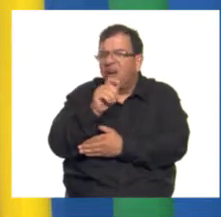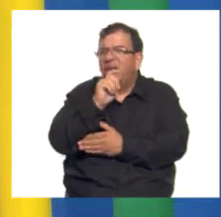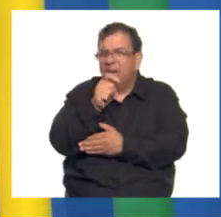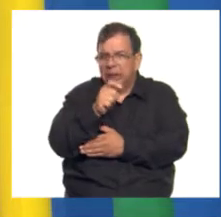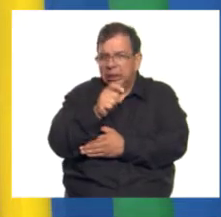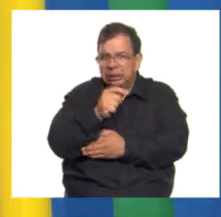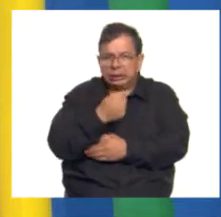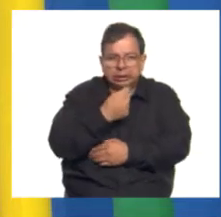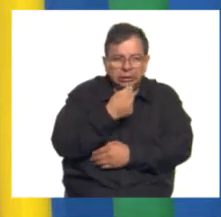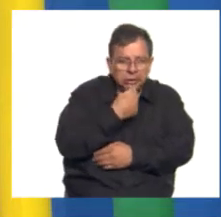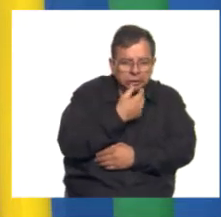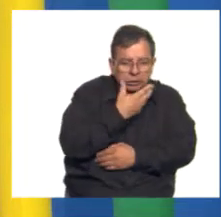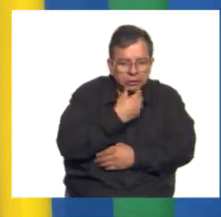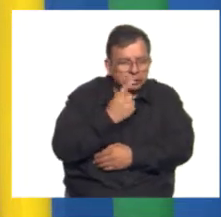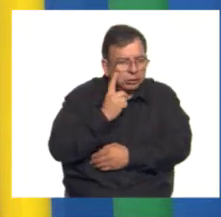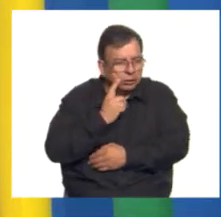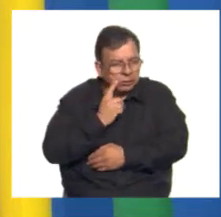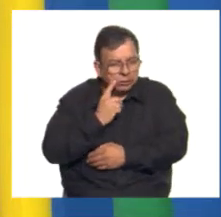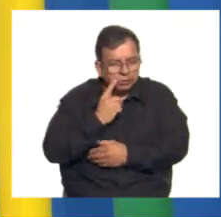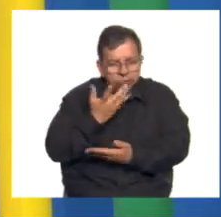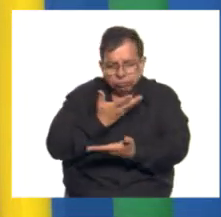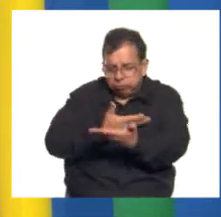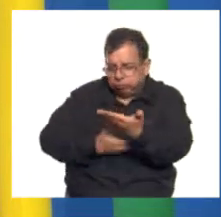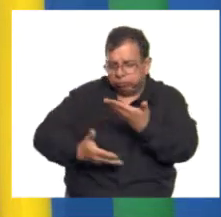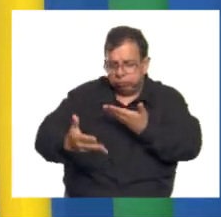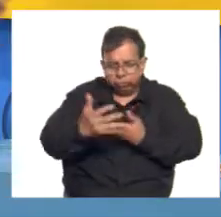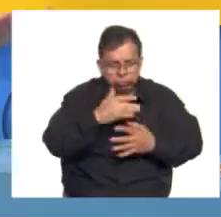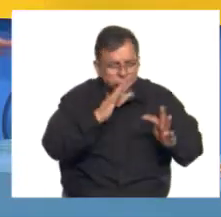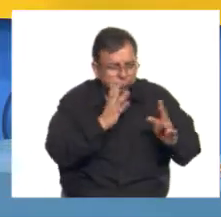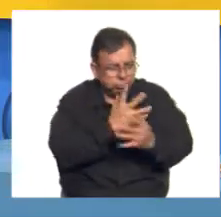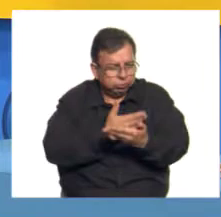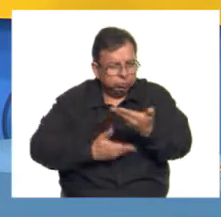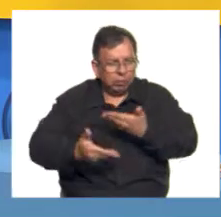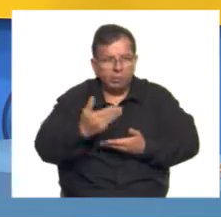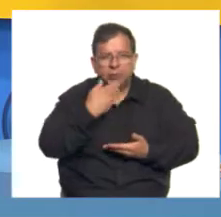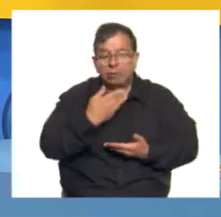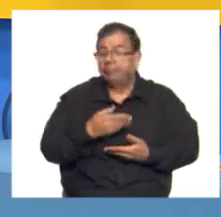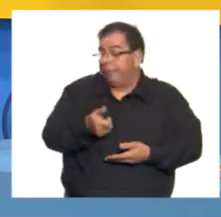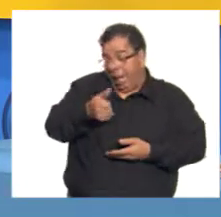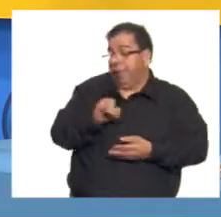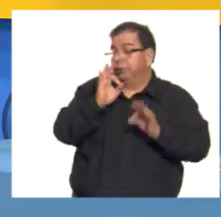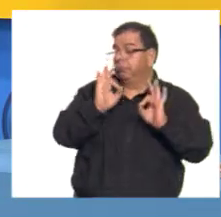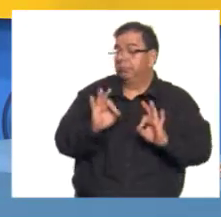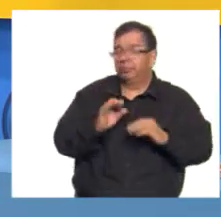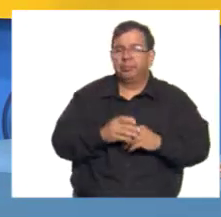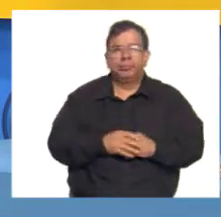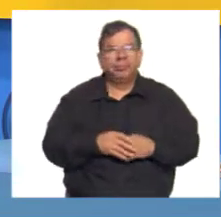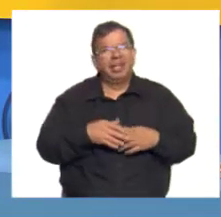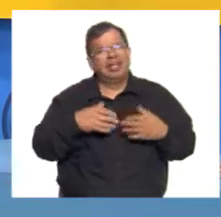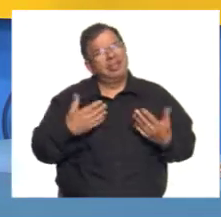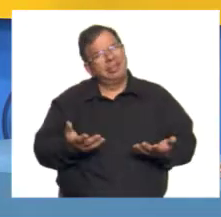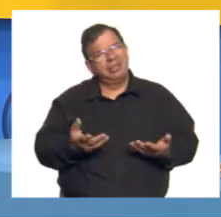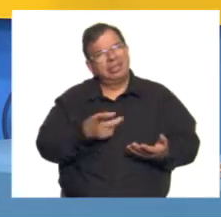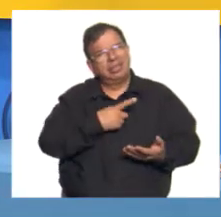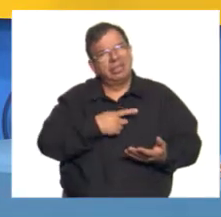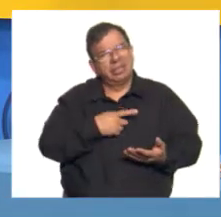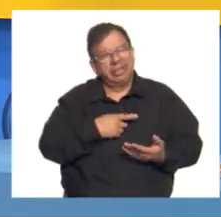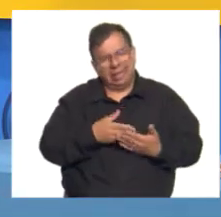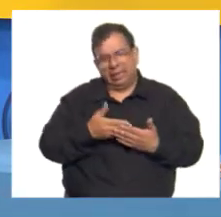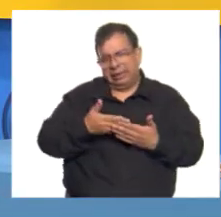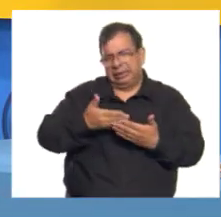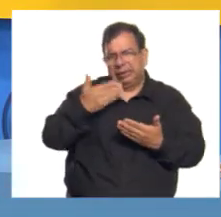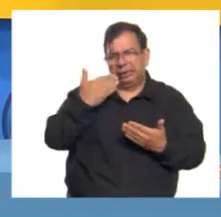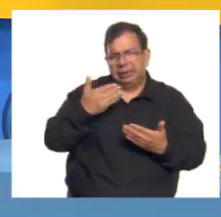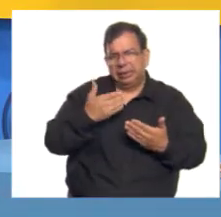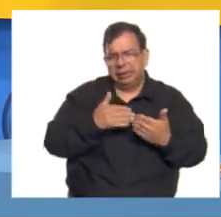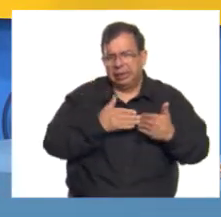los niños y a las niñas a convivir en sociedad. Así fue, tal cual. Aunque hay que decir que en su momento el